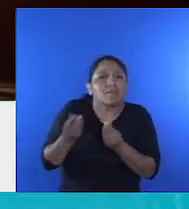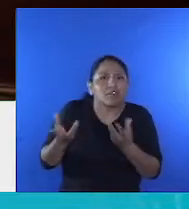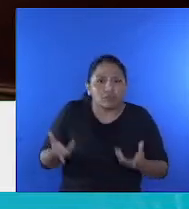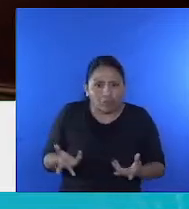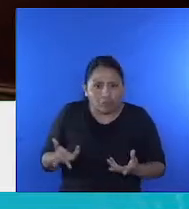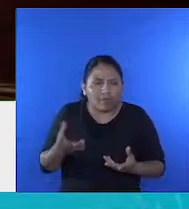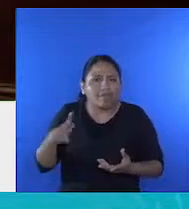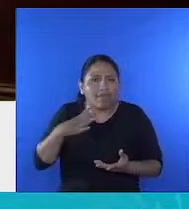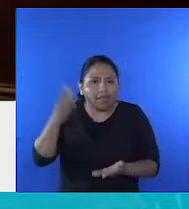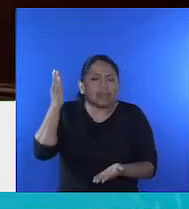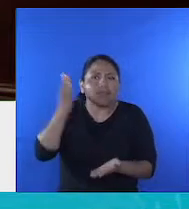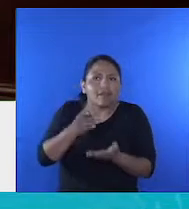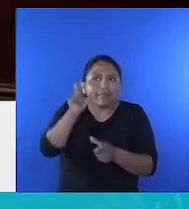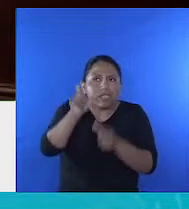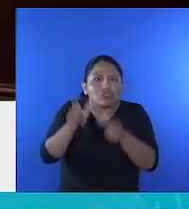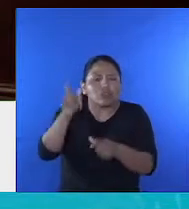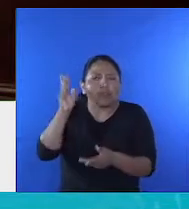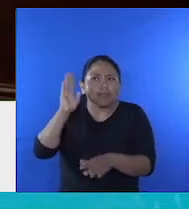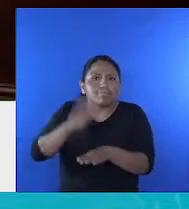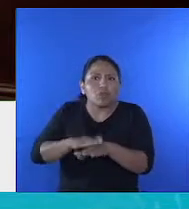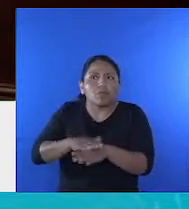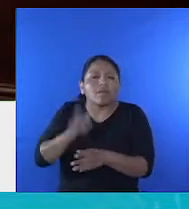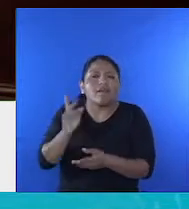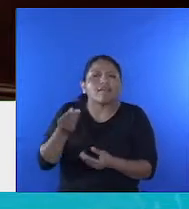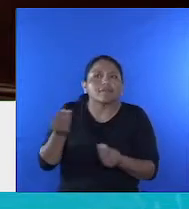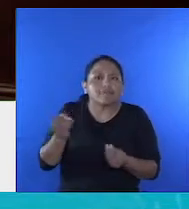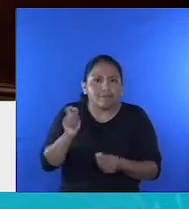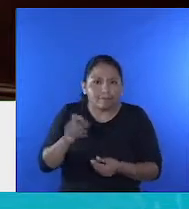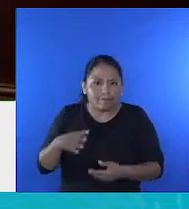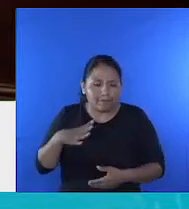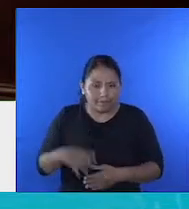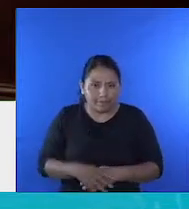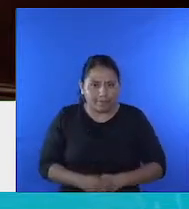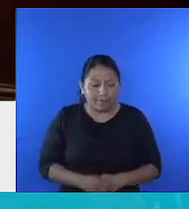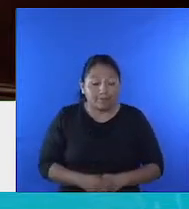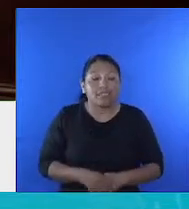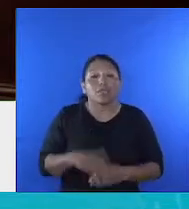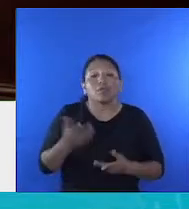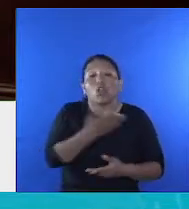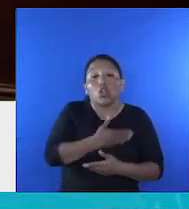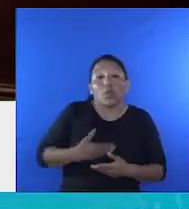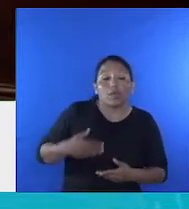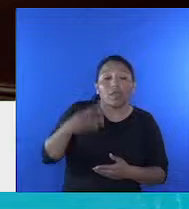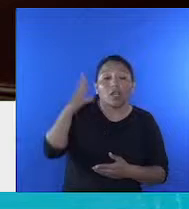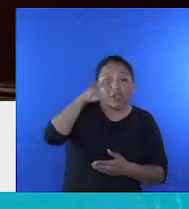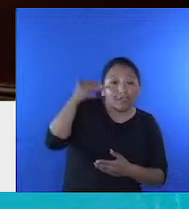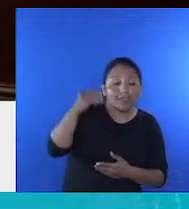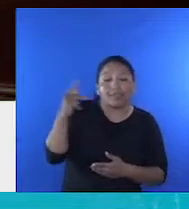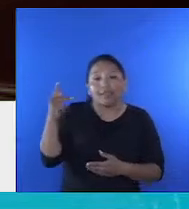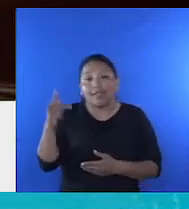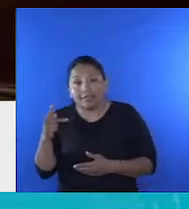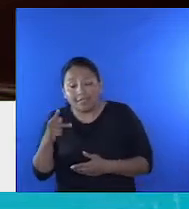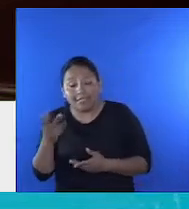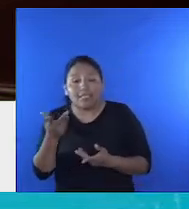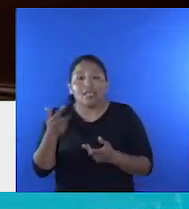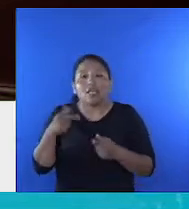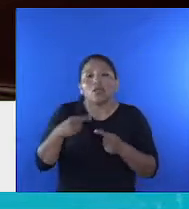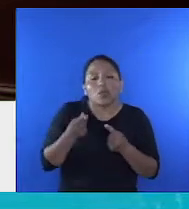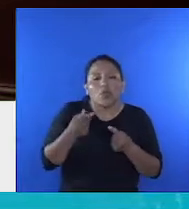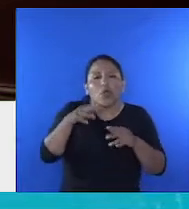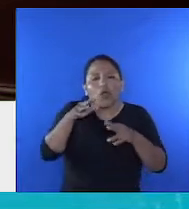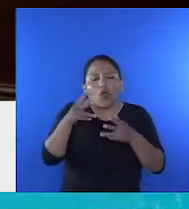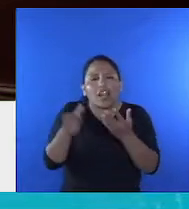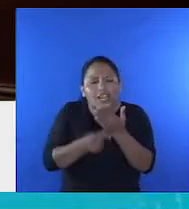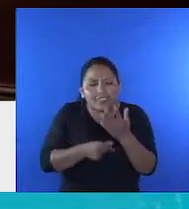juzgar responsables. Obviamente, a partir de los gobiernos de Néstor y Cristina, no solo se empezó a dar con la desclasificación de